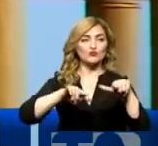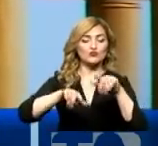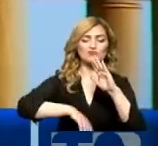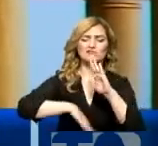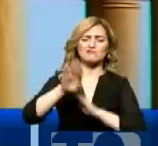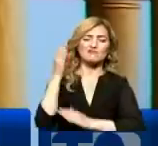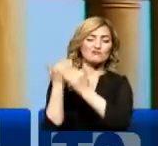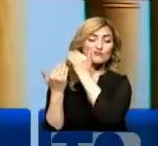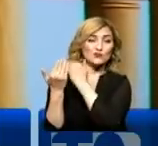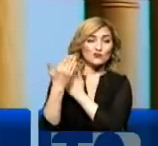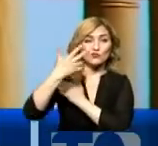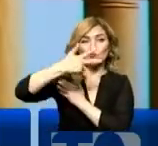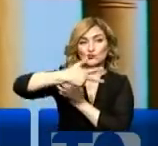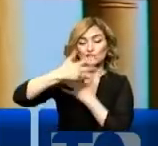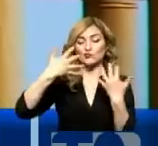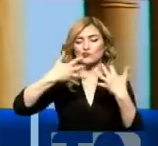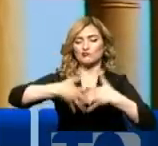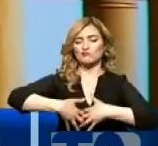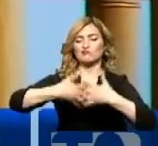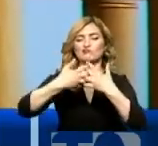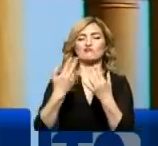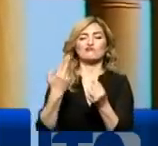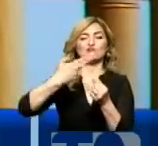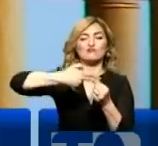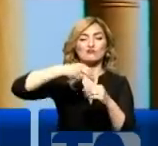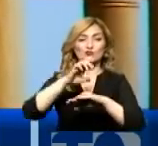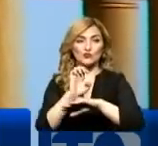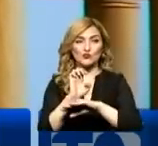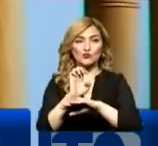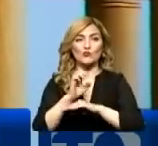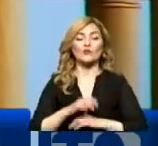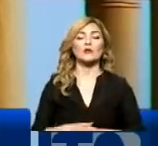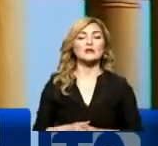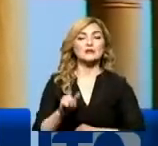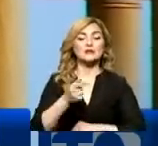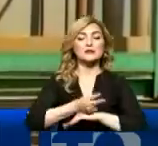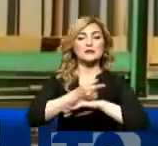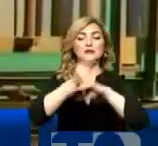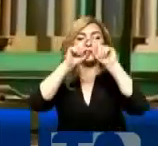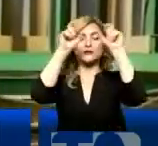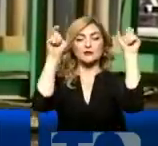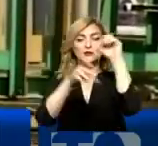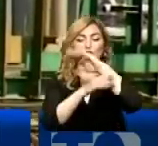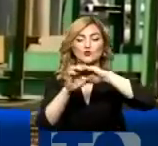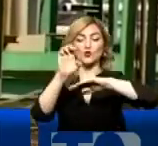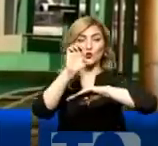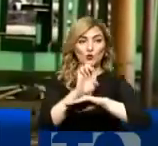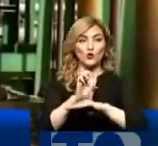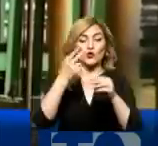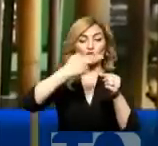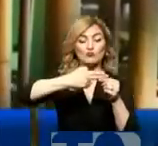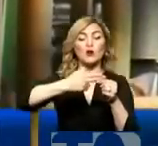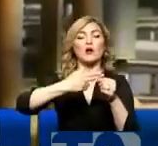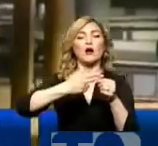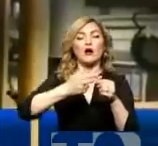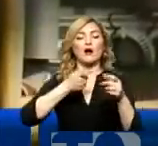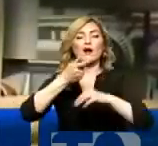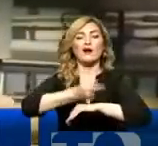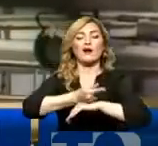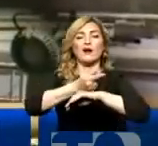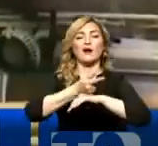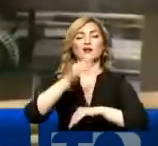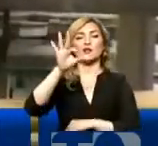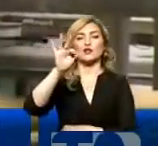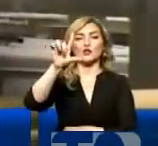más antigua de las tres refinerías que existen en Ecuador. La gerencia de Petroecuador, al mando de Pablo Flores, ha anunciado que se estudia